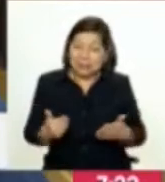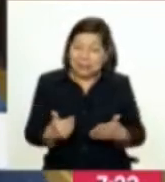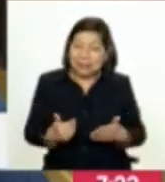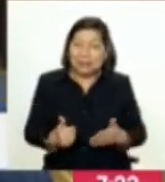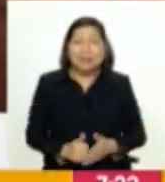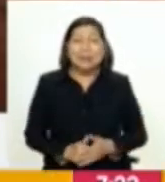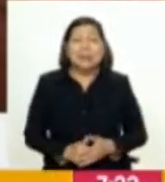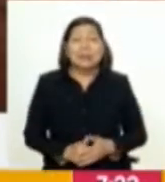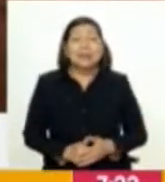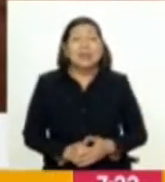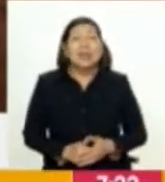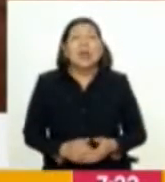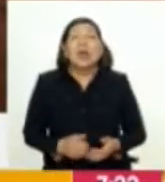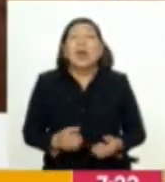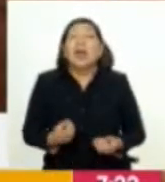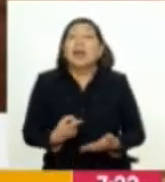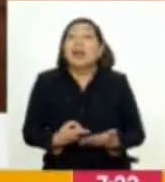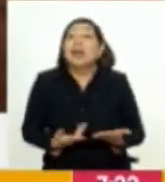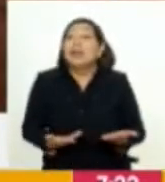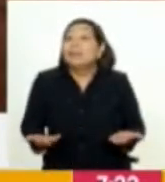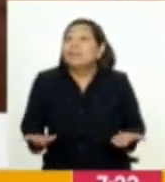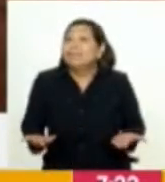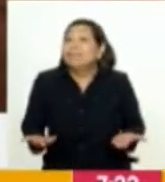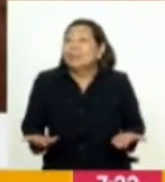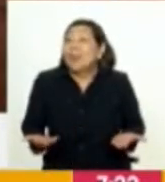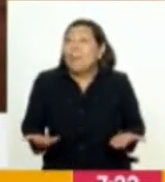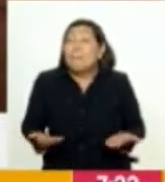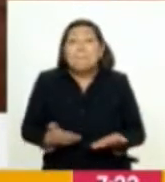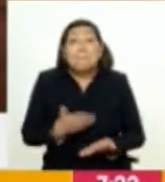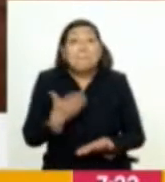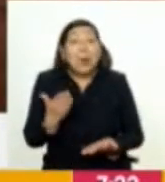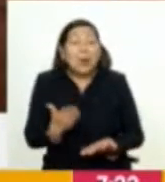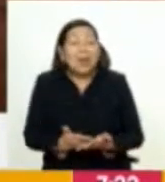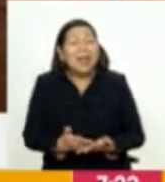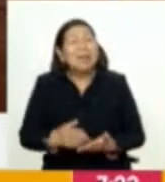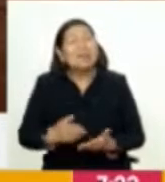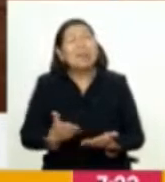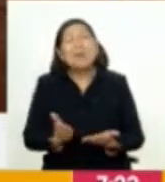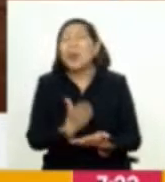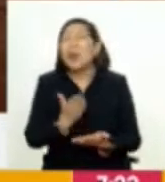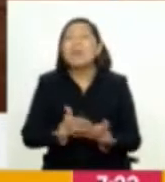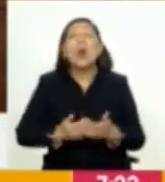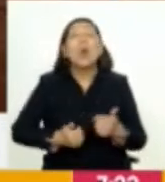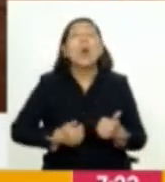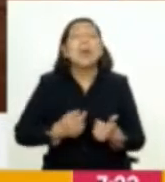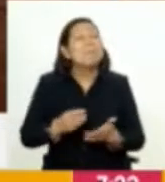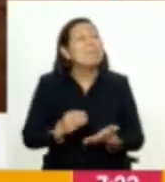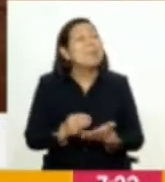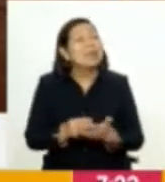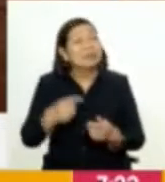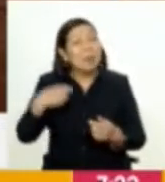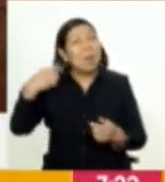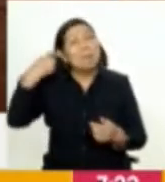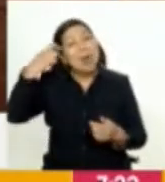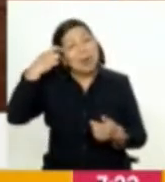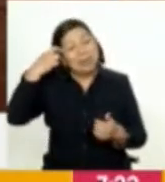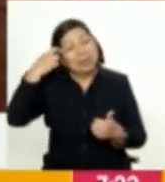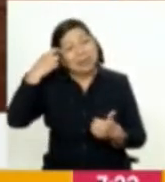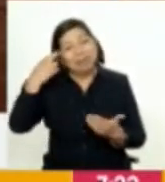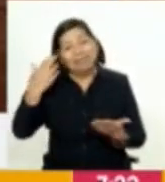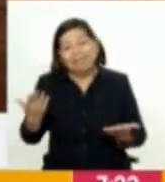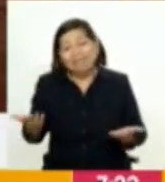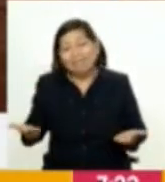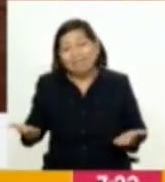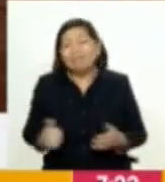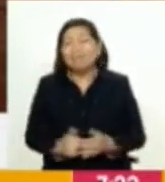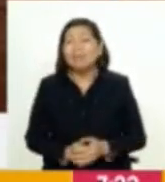Claro. Y la pregunta es entonces, ¿qué pasó? La crisis política, ¿no? La crisis antes política. Antes de ir con eso, porque voy a leer el párrafo que habla de eso.